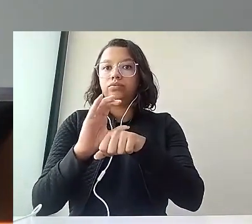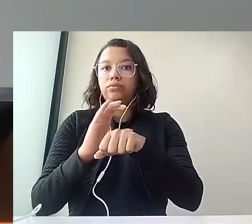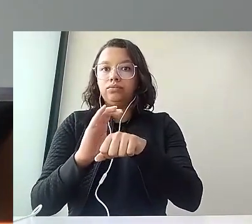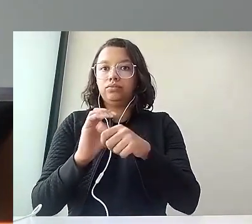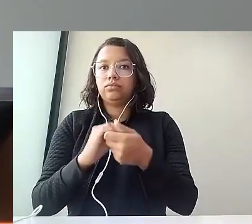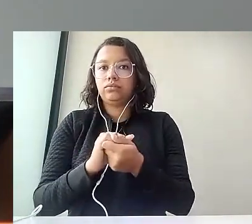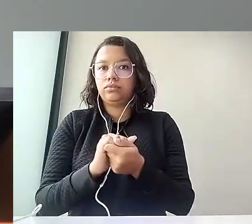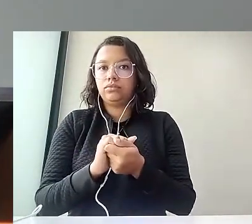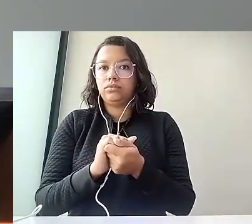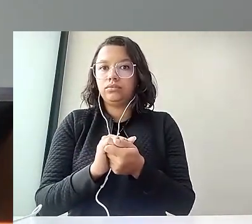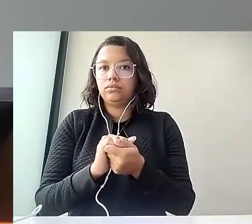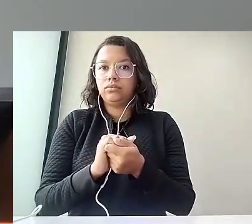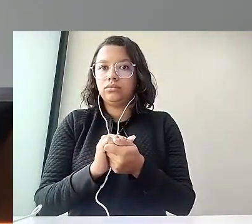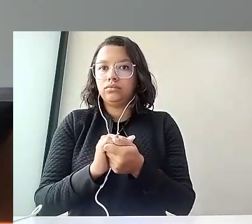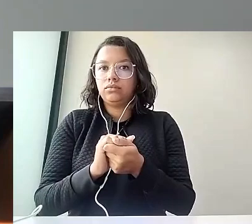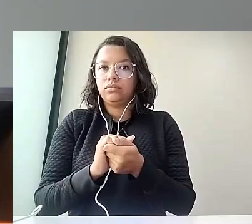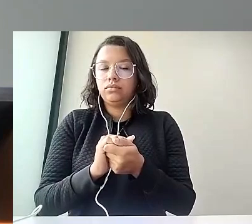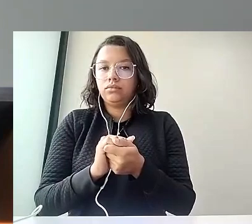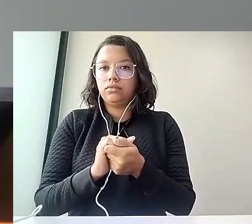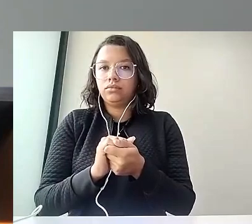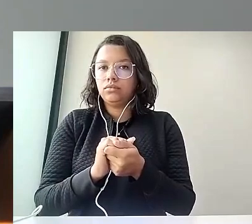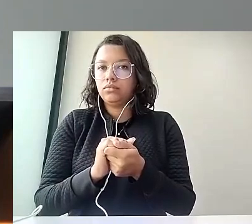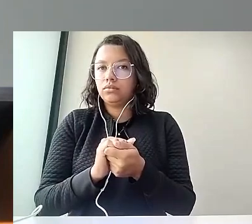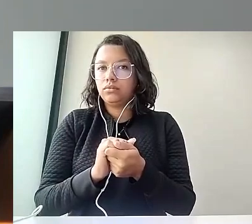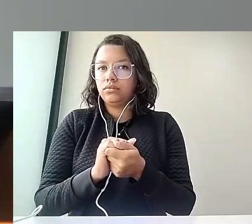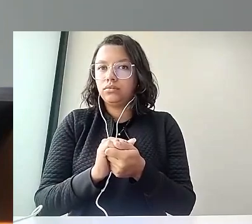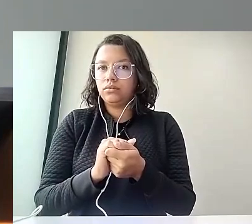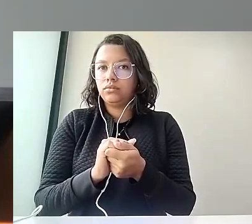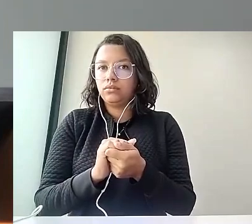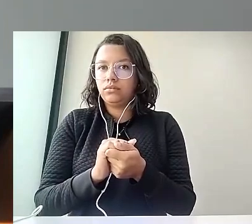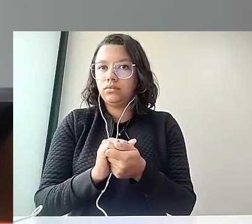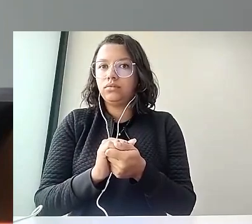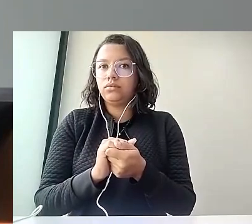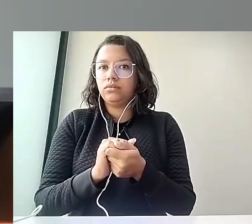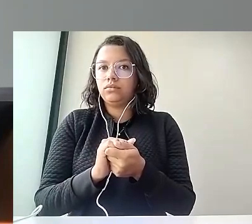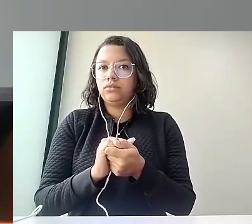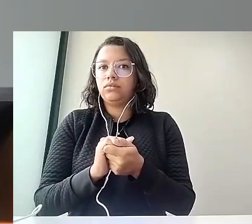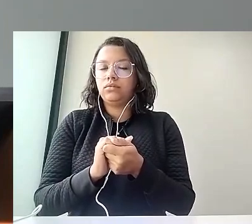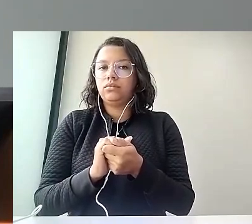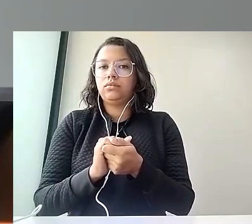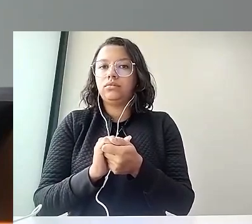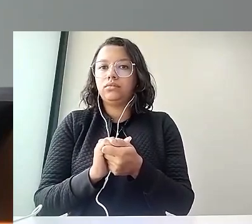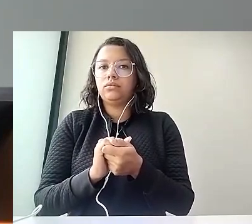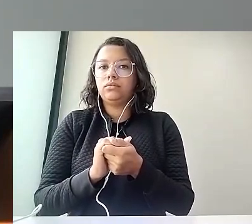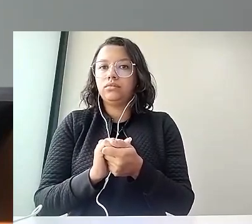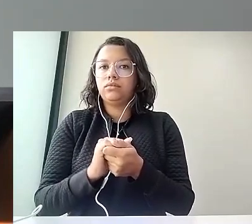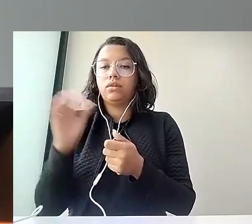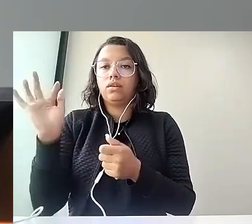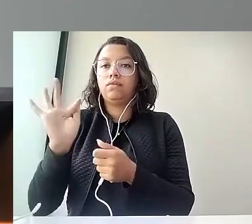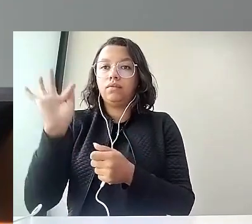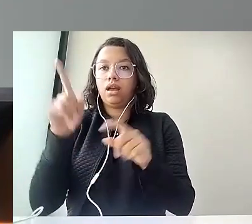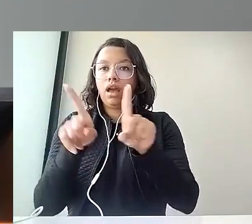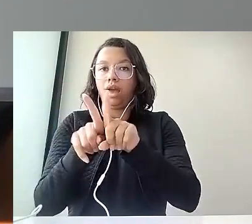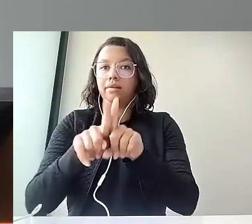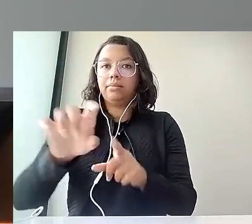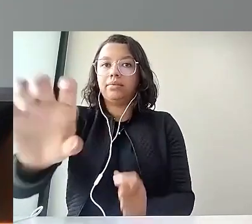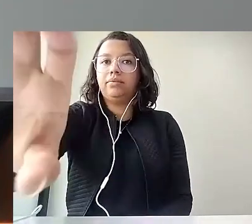las colonias, una constitución civil del clero, etcétera, etcétera.